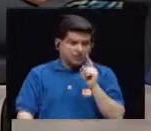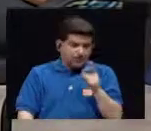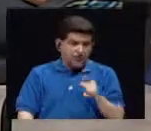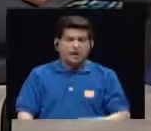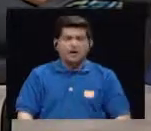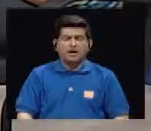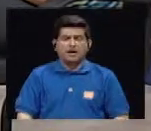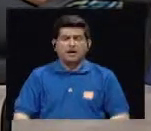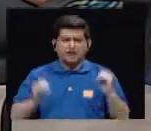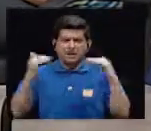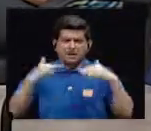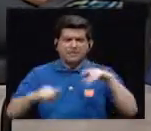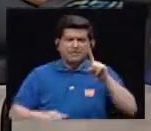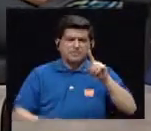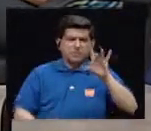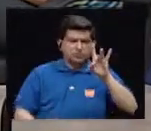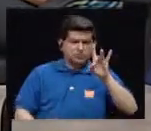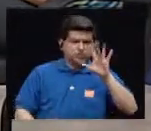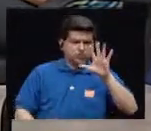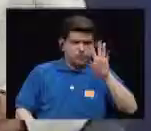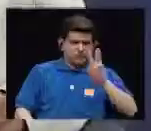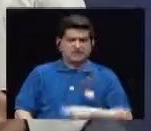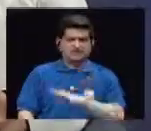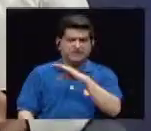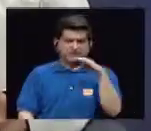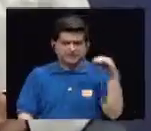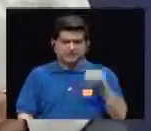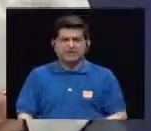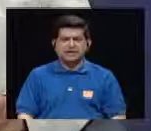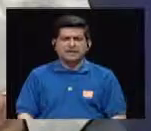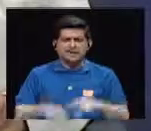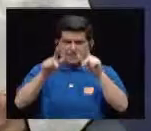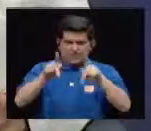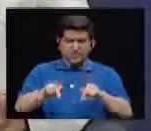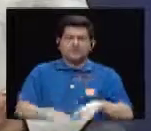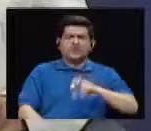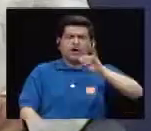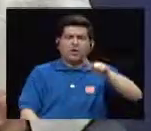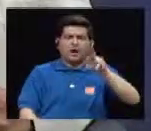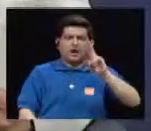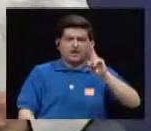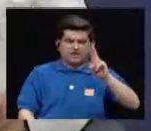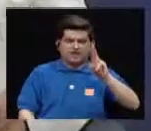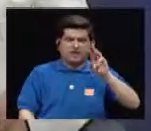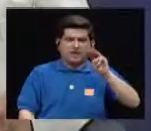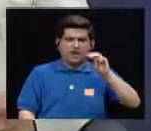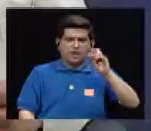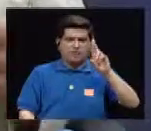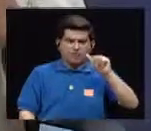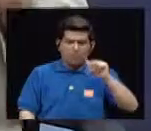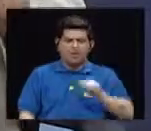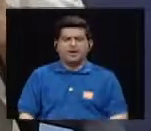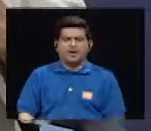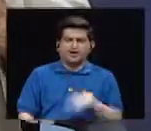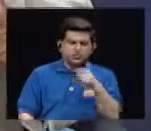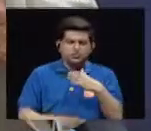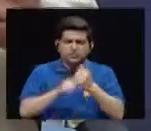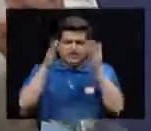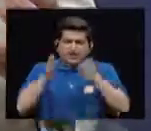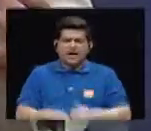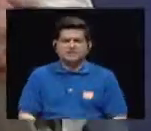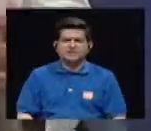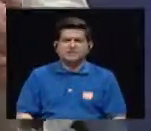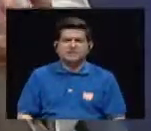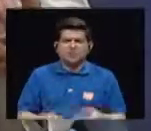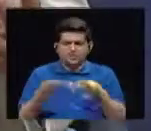sobre la campaña del 56 y sobre la figura de Mora y otras figuras relevantes. Digamos, como creador